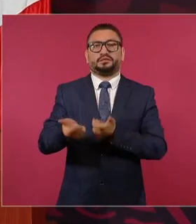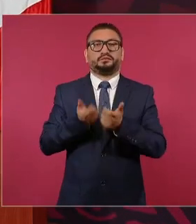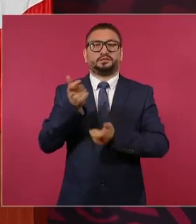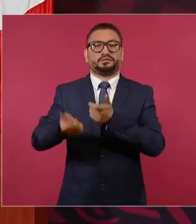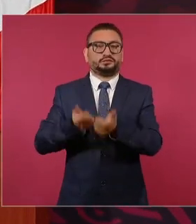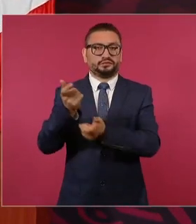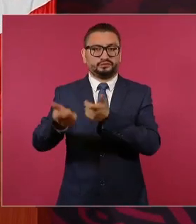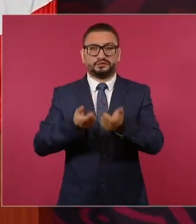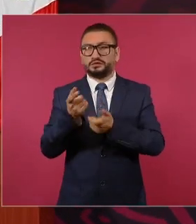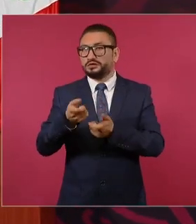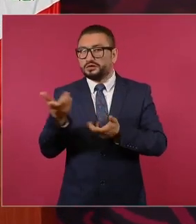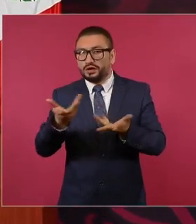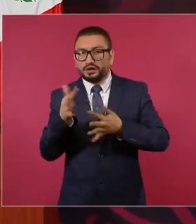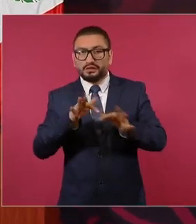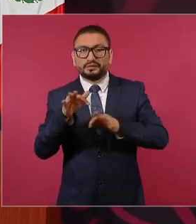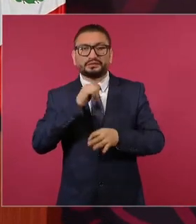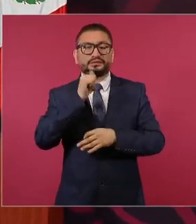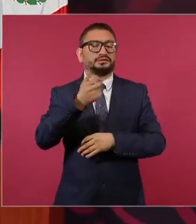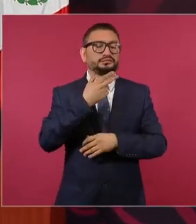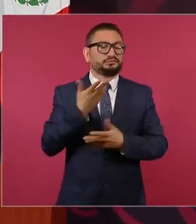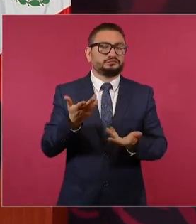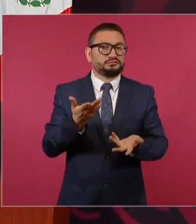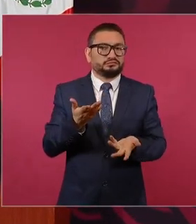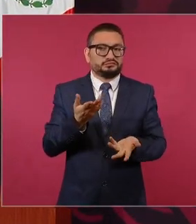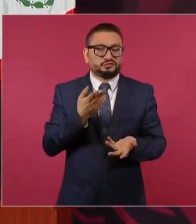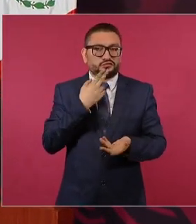y bueno para nada.